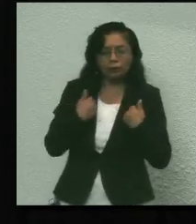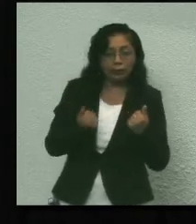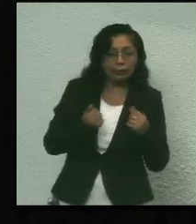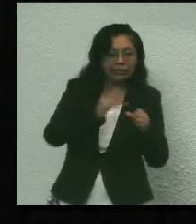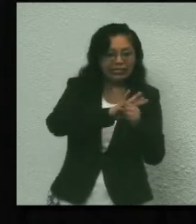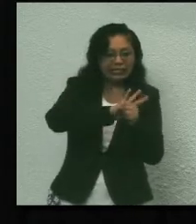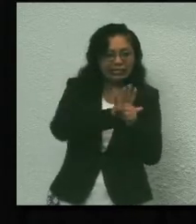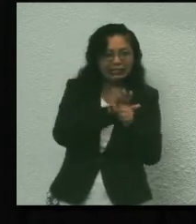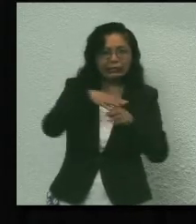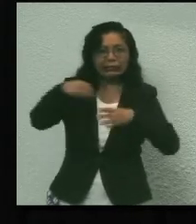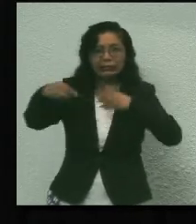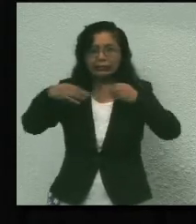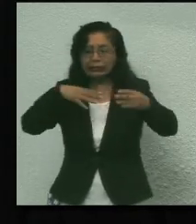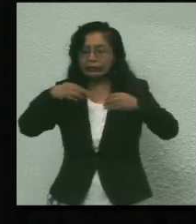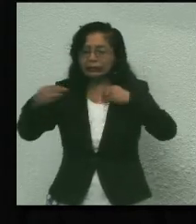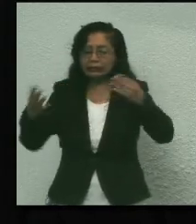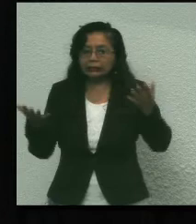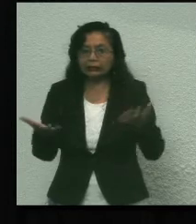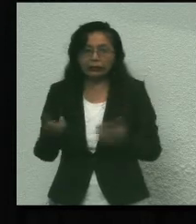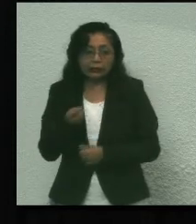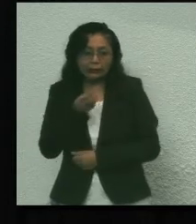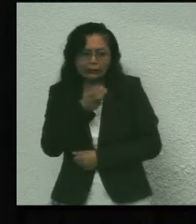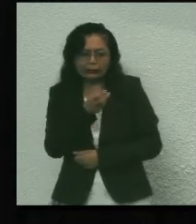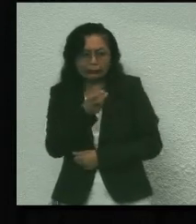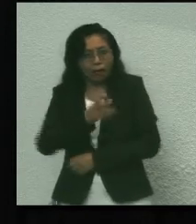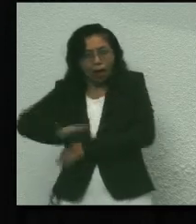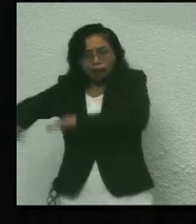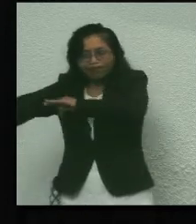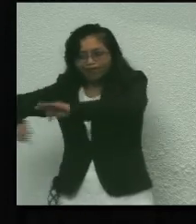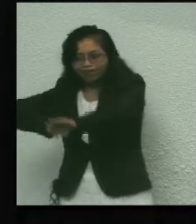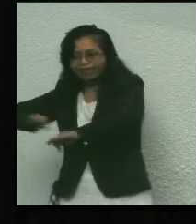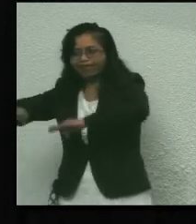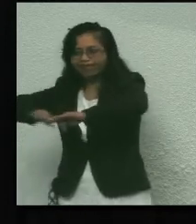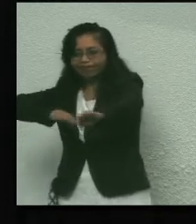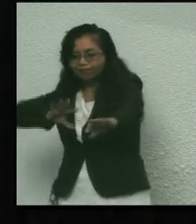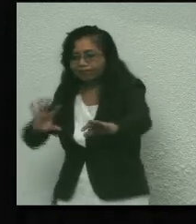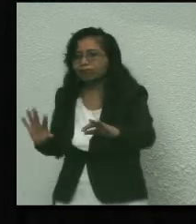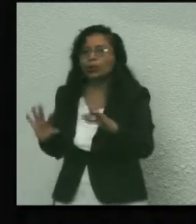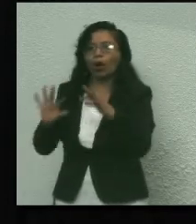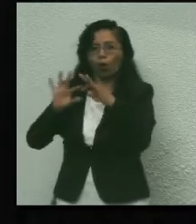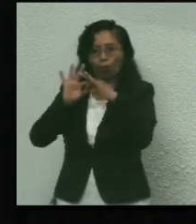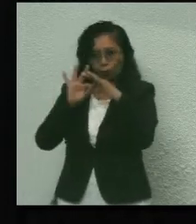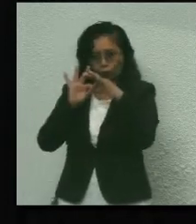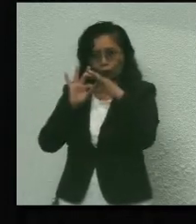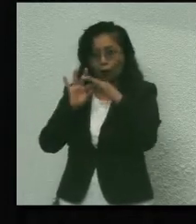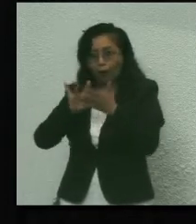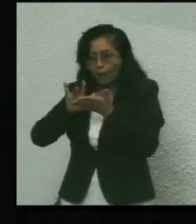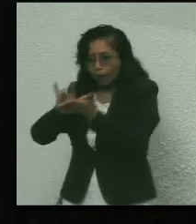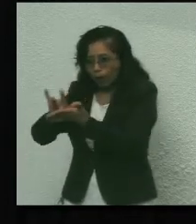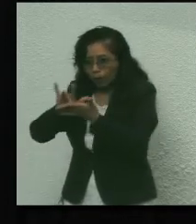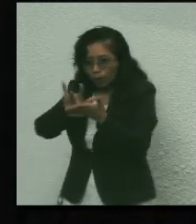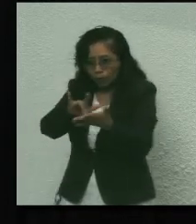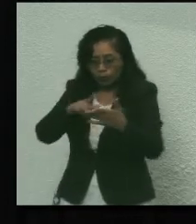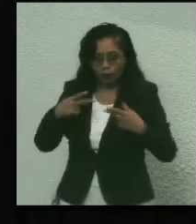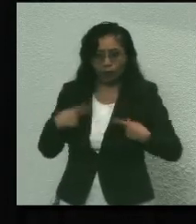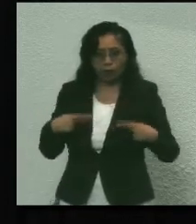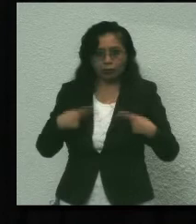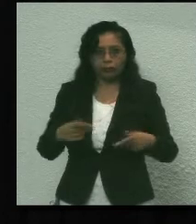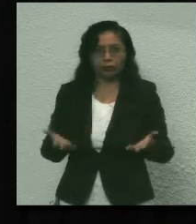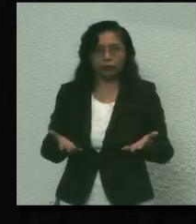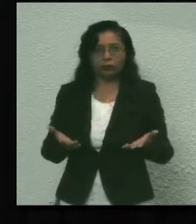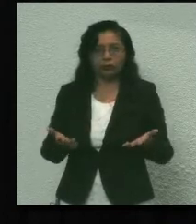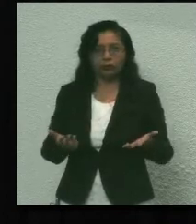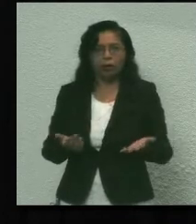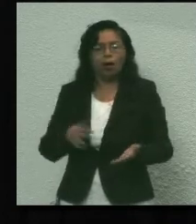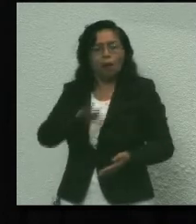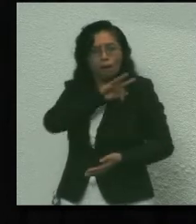pandemia nos ha puesto para trabajar juntos en favor de nuestra gente. Podremos